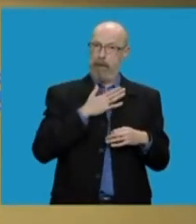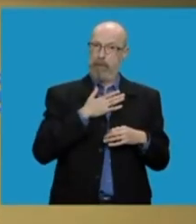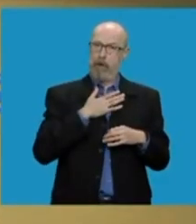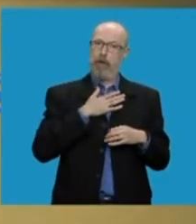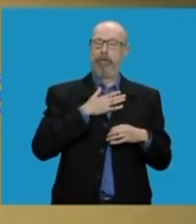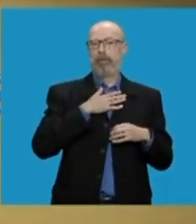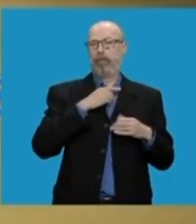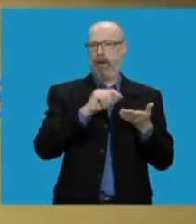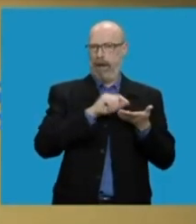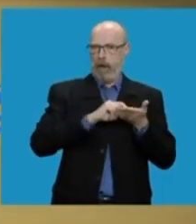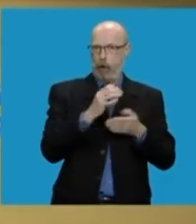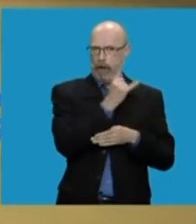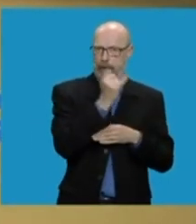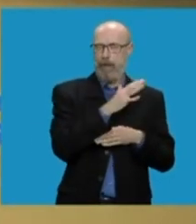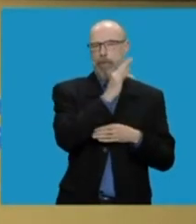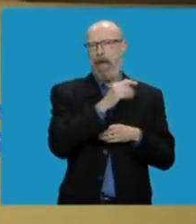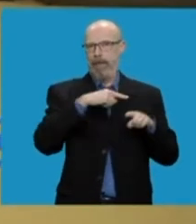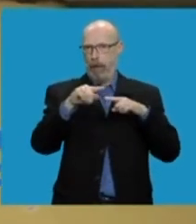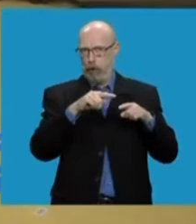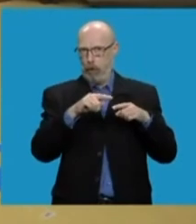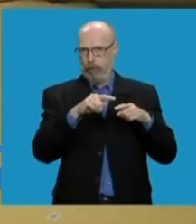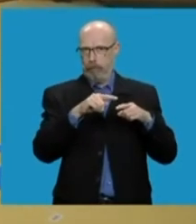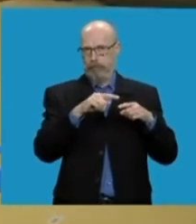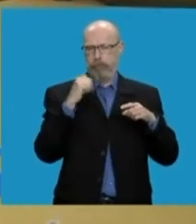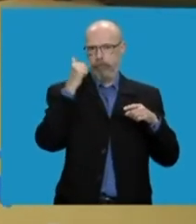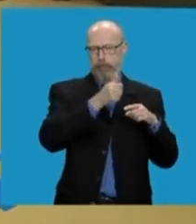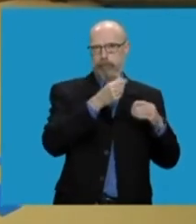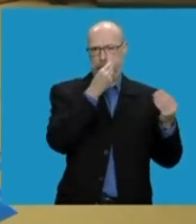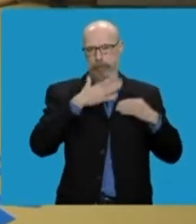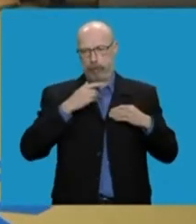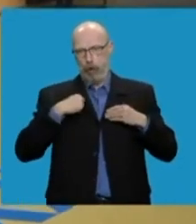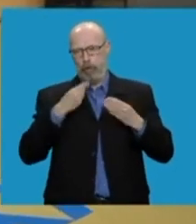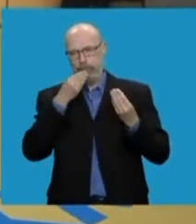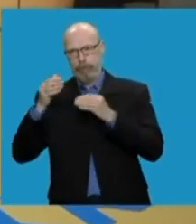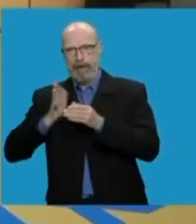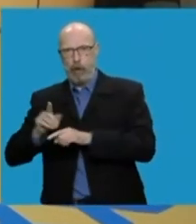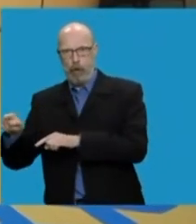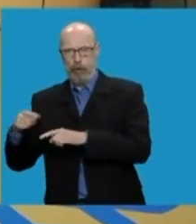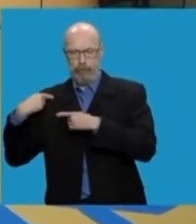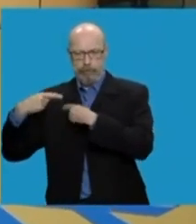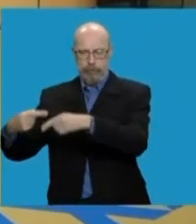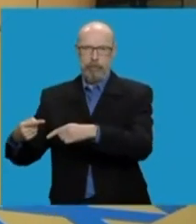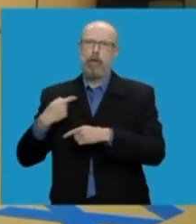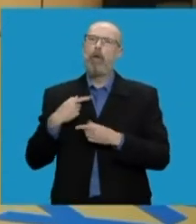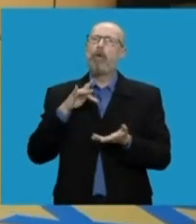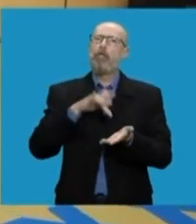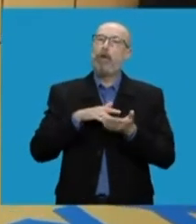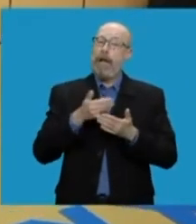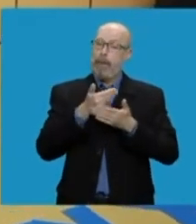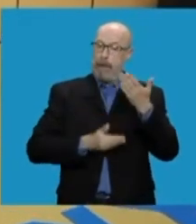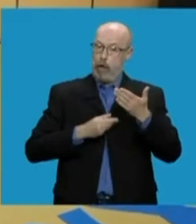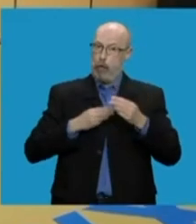director durante un tiempo. Yo el sustituí. Yo publiqué mi primer artículo en el Norte de Castilla con 14